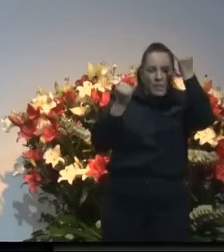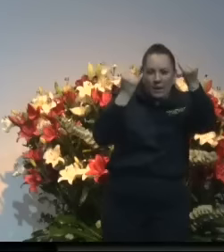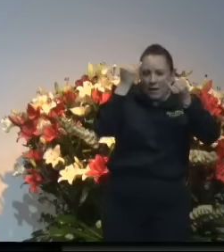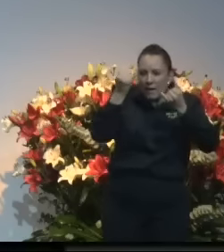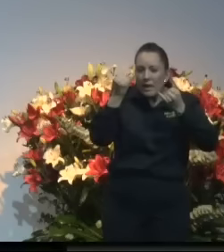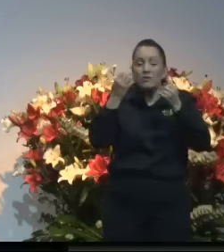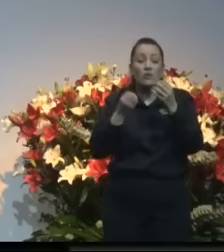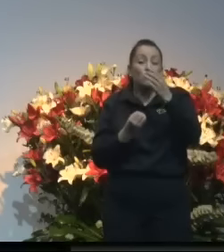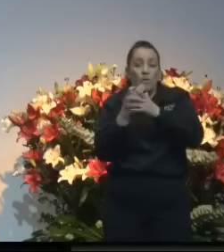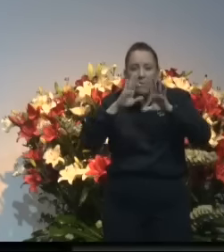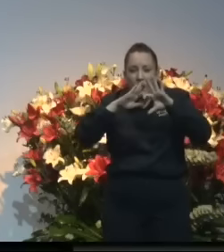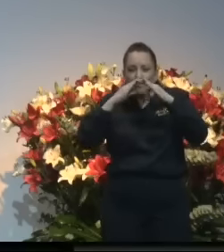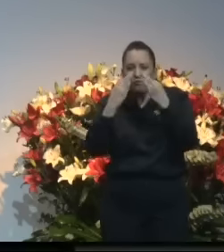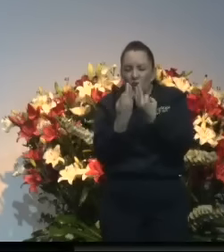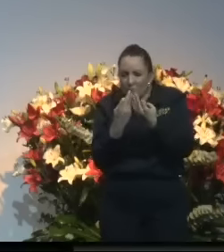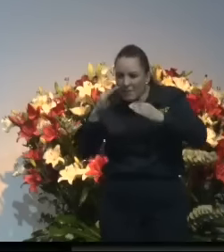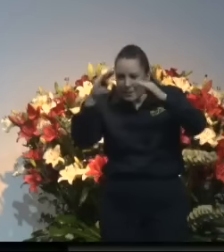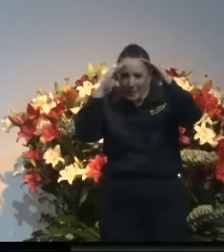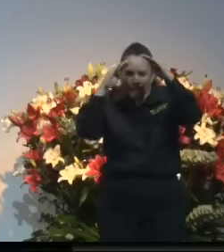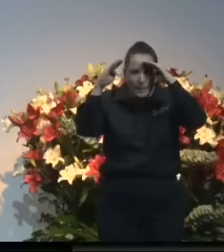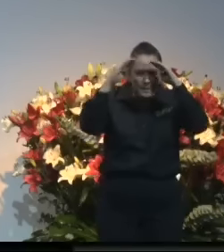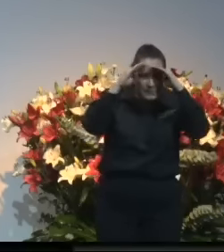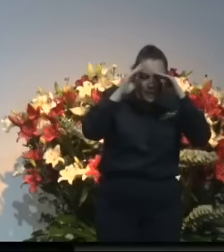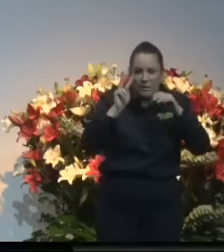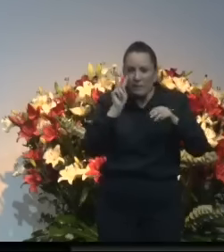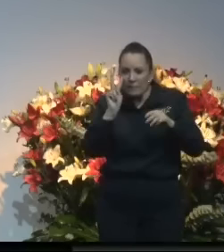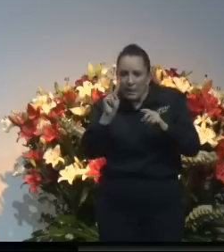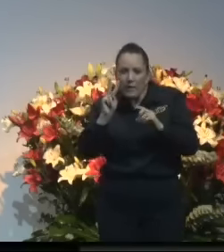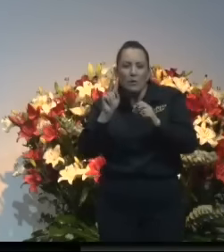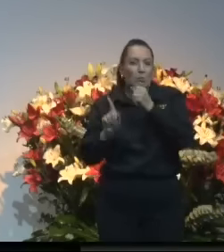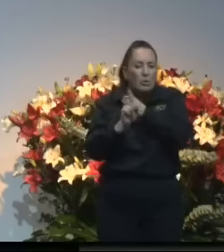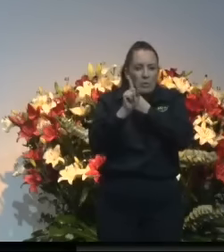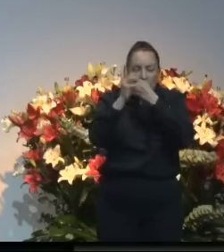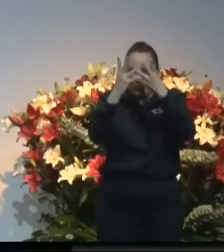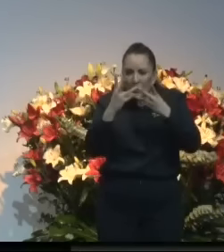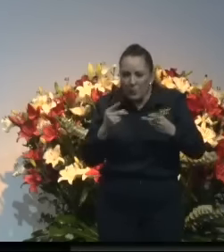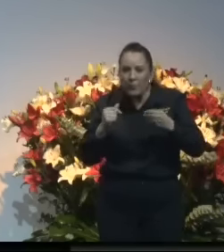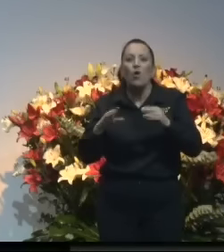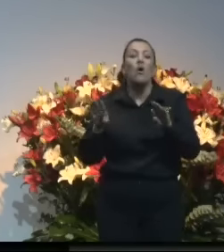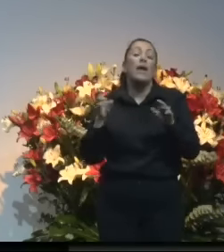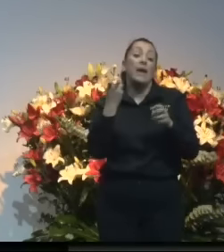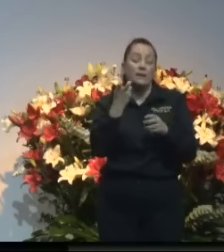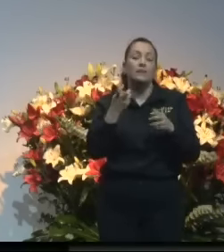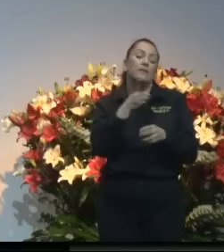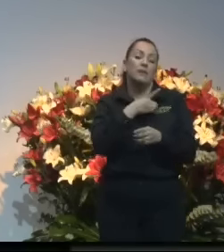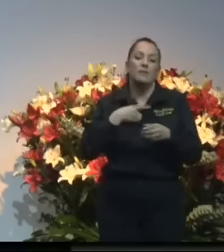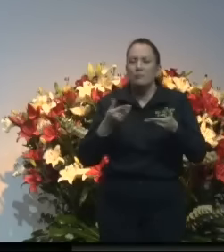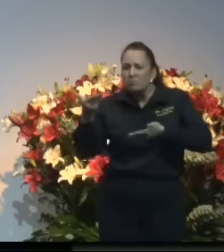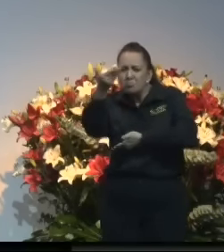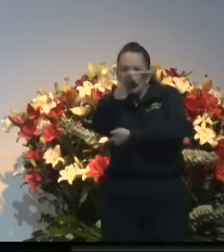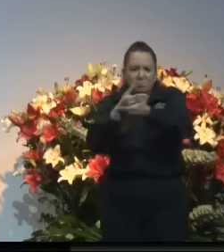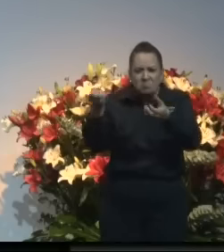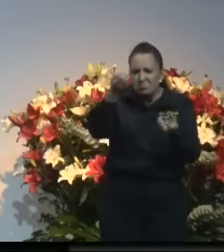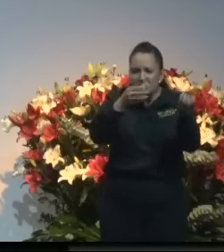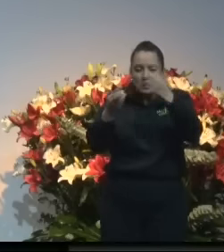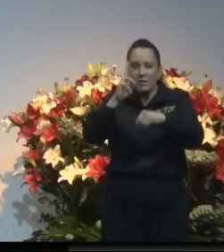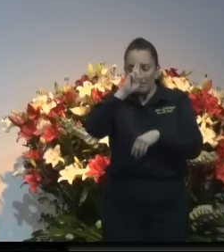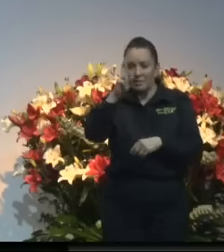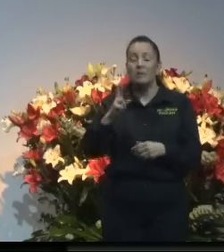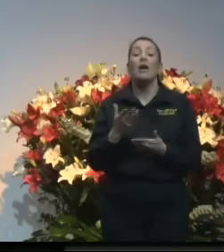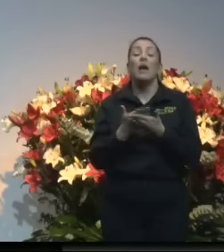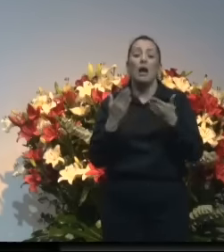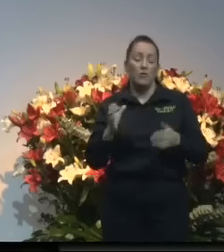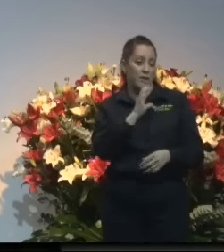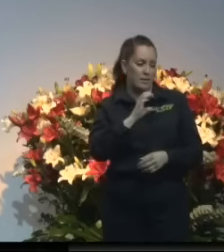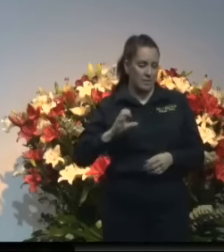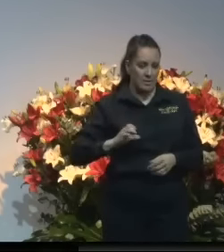nuevos modos de concebir la realidad. Estimada candidata, deseo compartir con nuestro auditorio que hace unos minutos